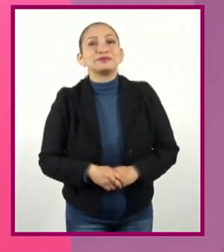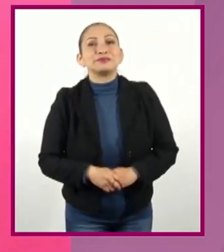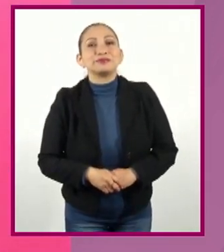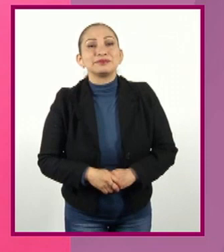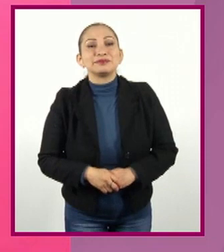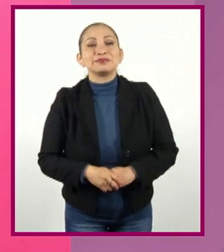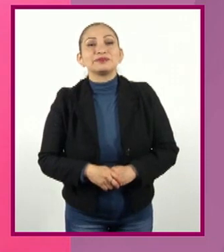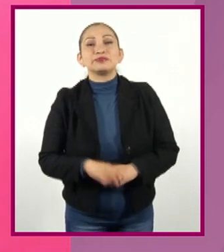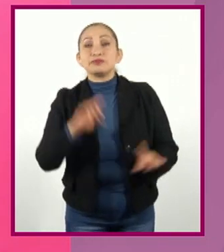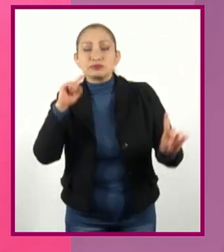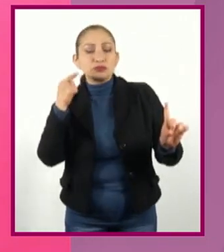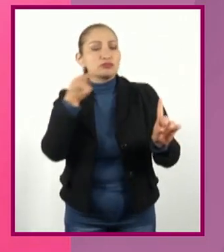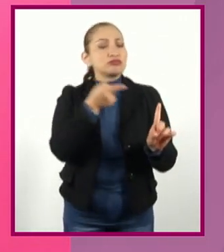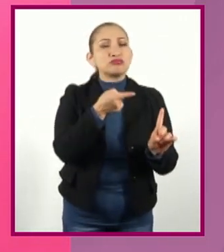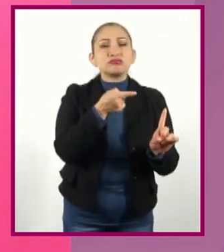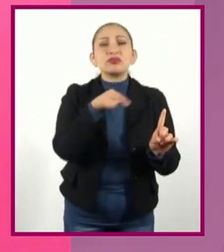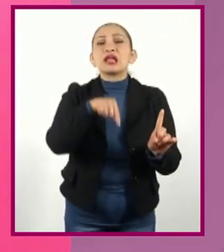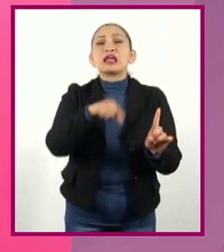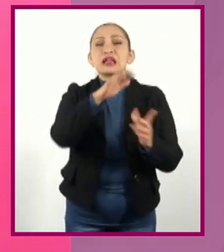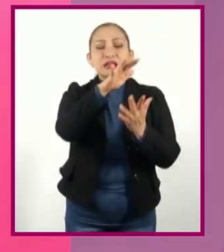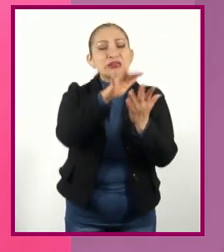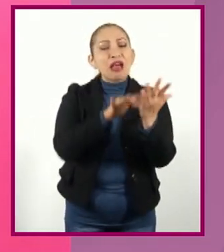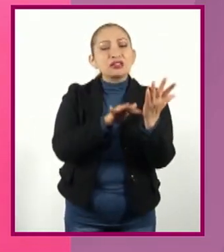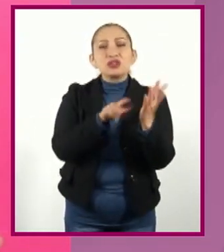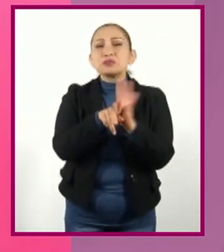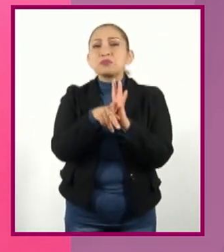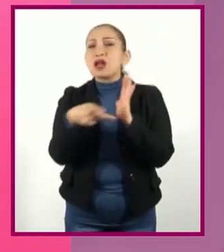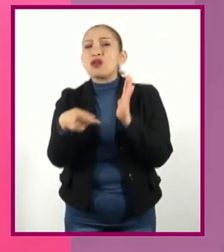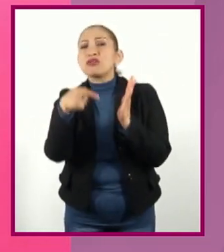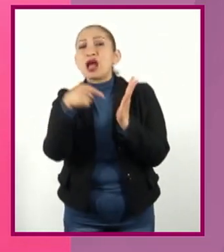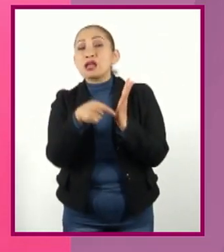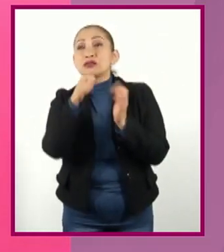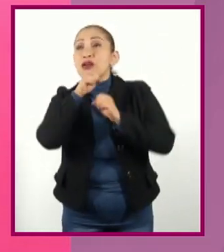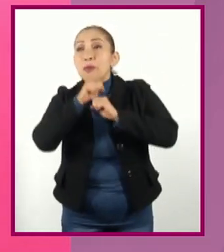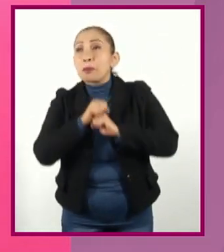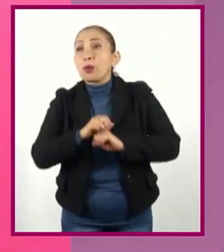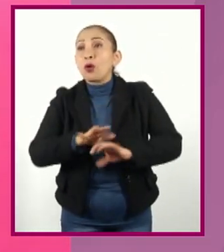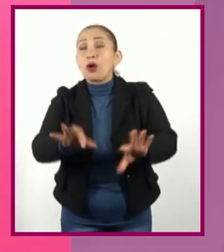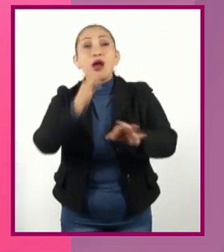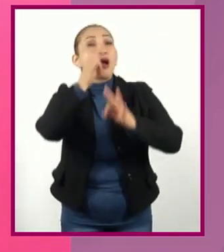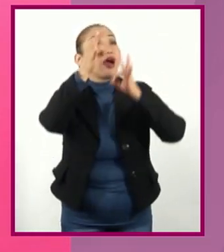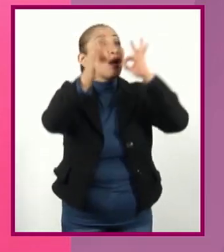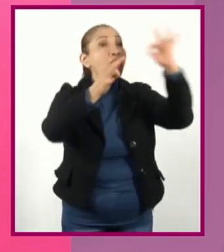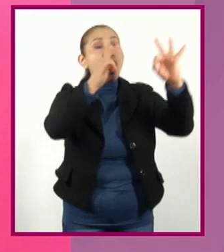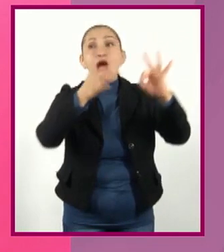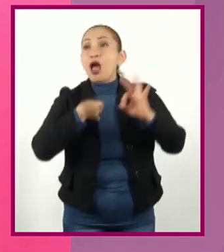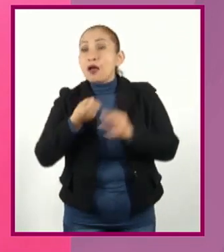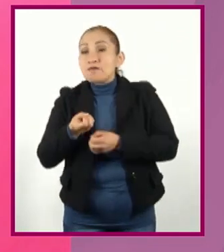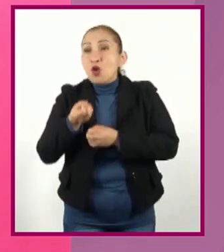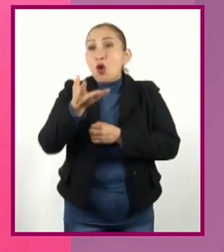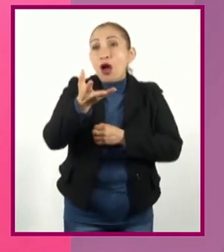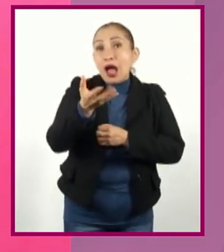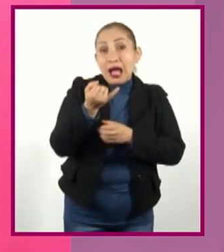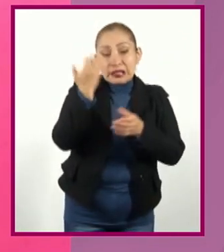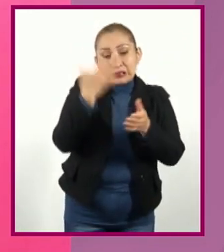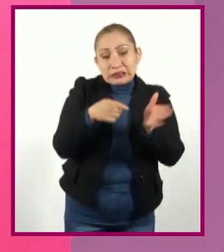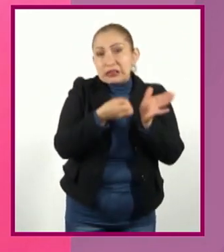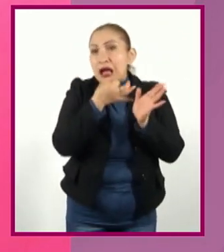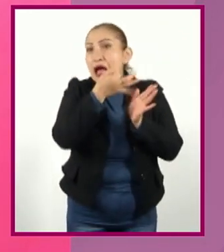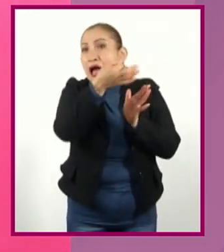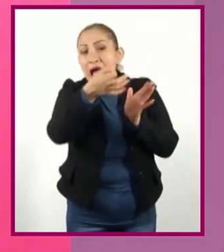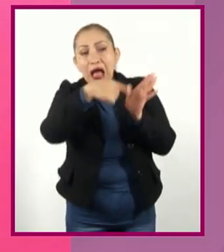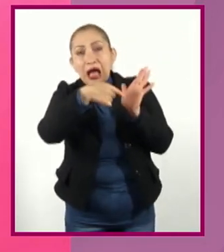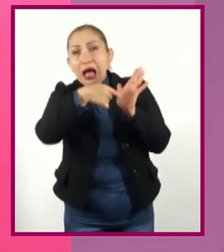El primer objetivo de los textos periodísticos es difundir, divulgar, transmitir e informar sobre